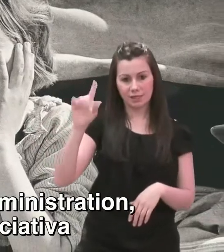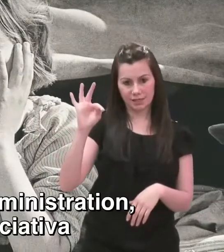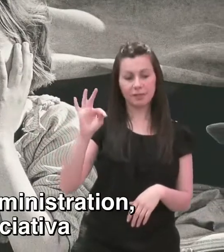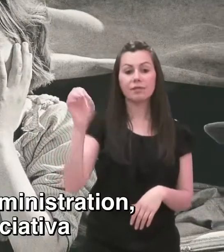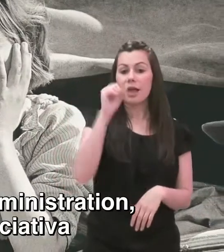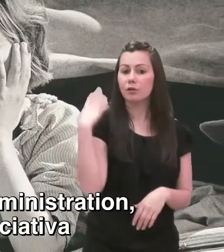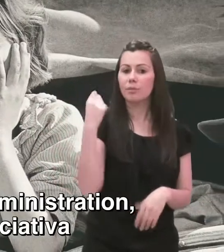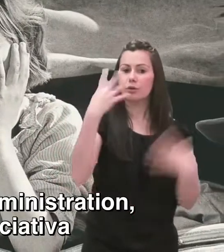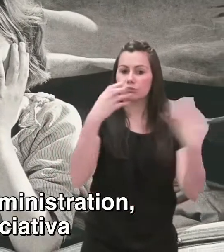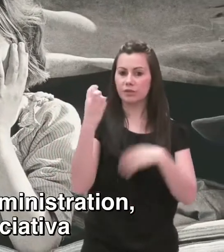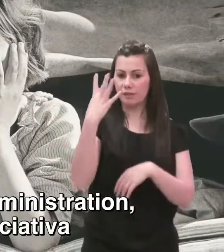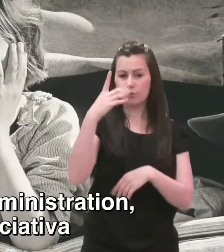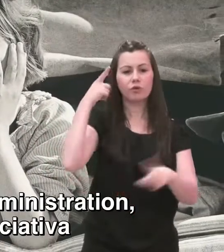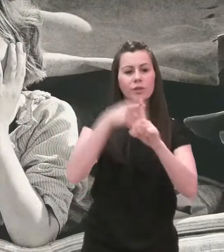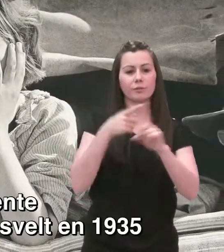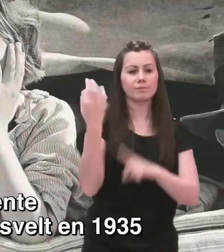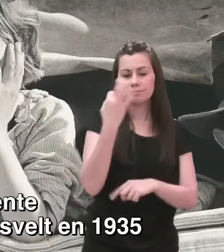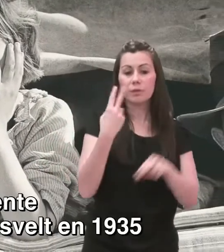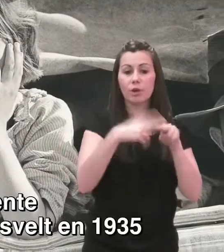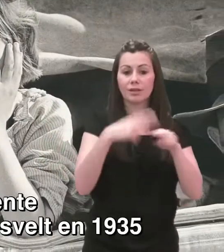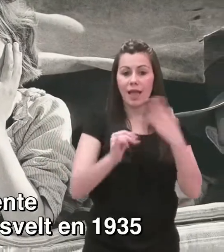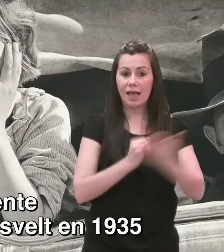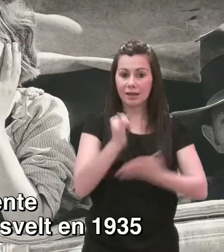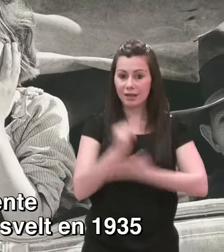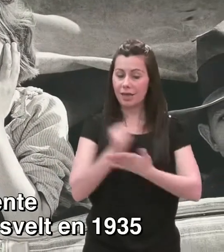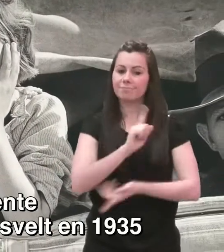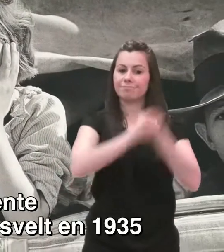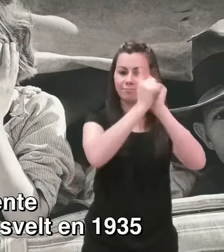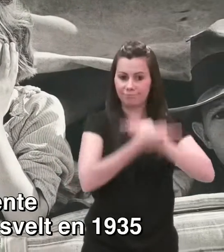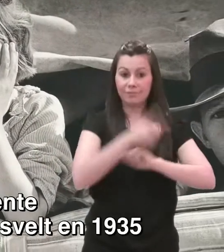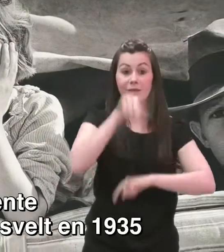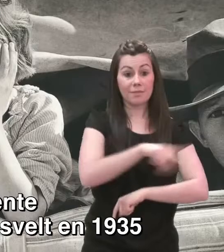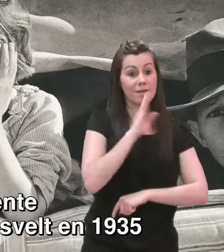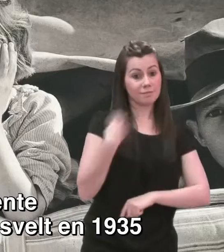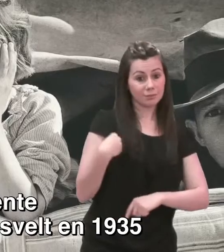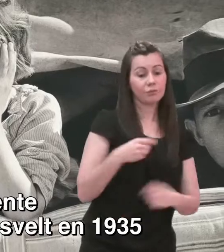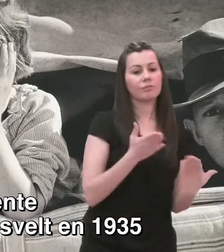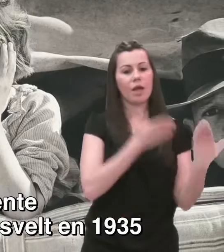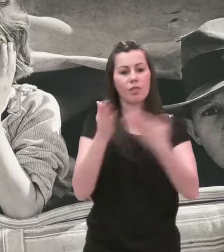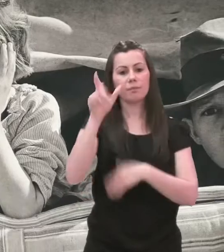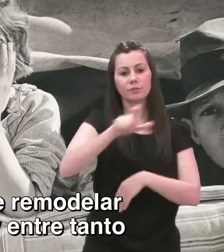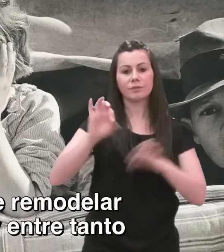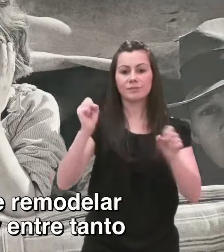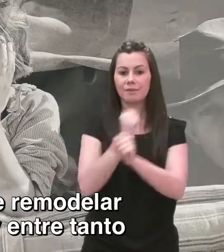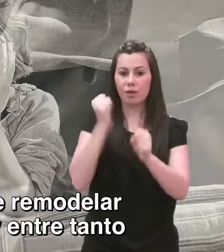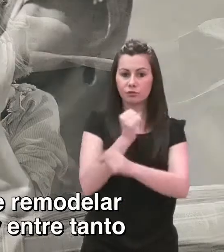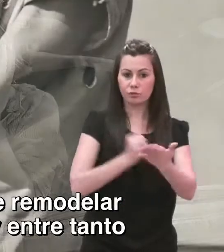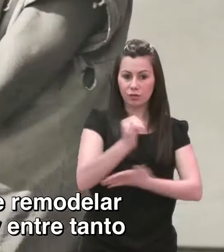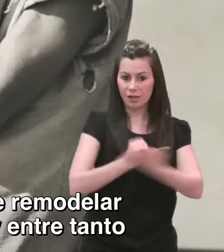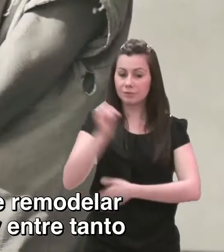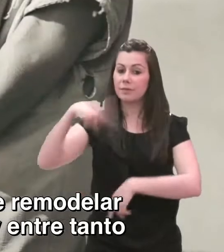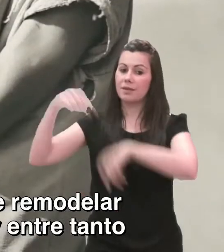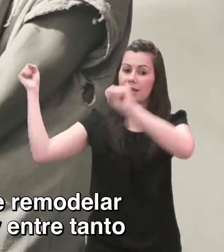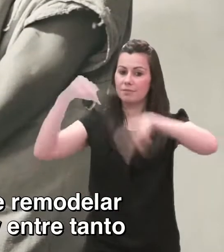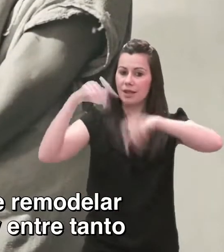Security Administration, creada por iniciativa del presidente Franklin Delano Roosevelt en 1935, con